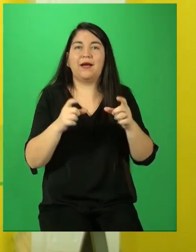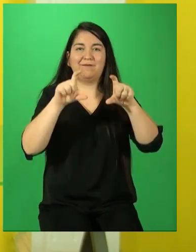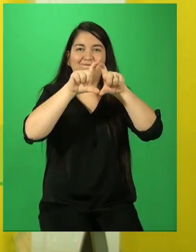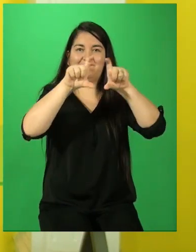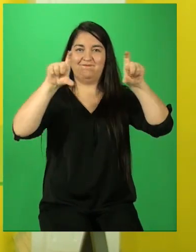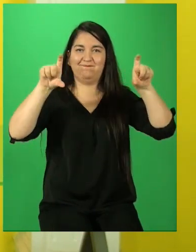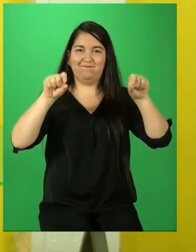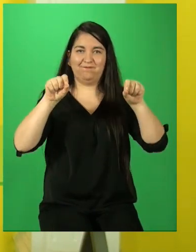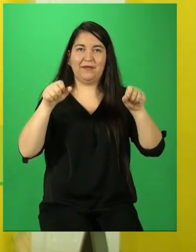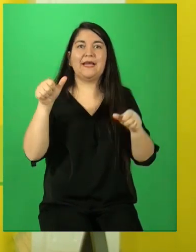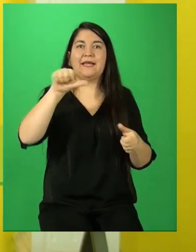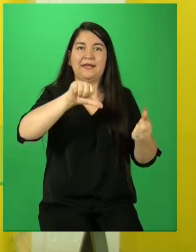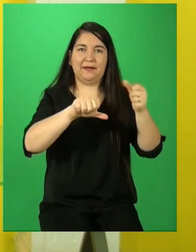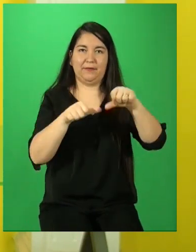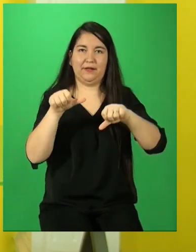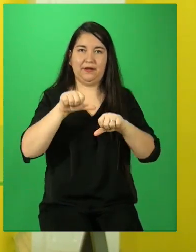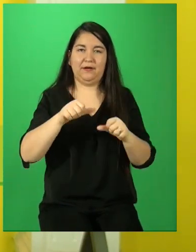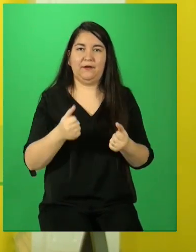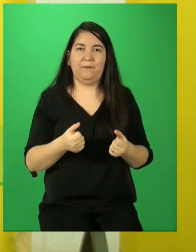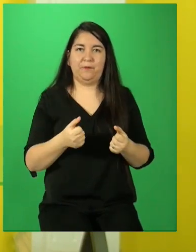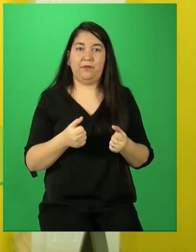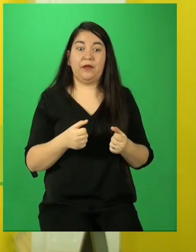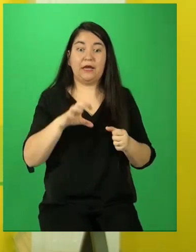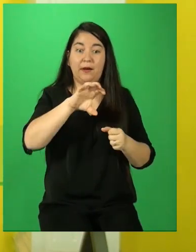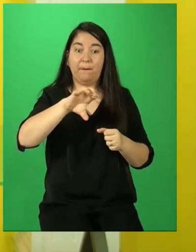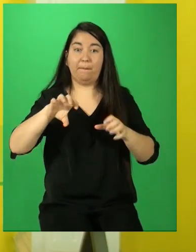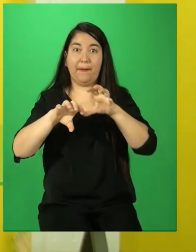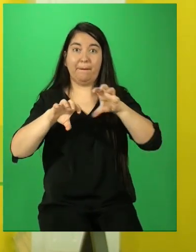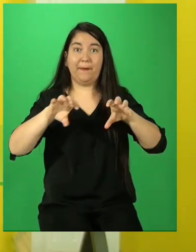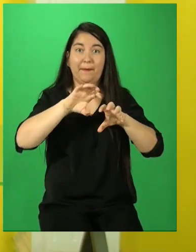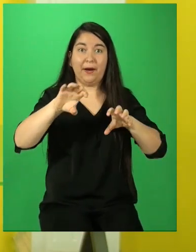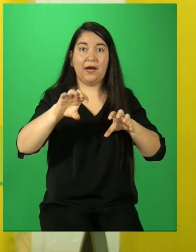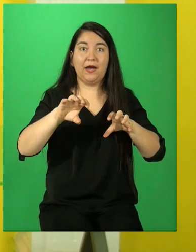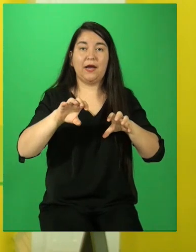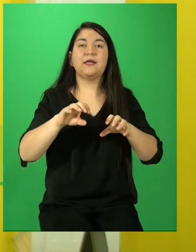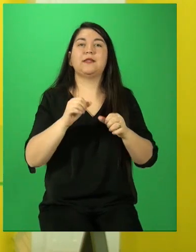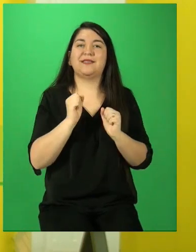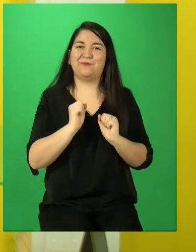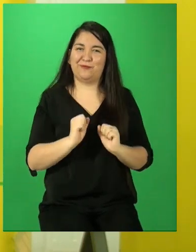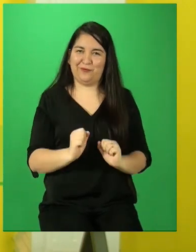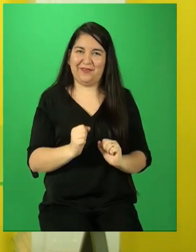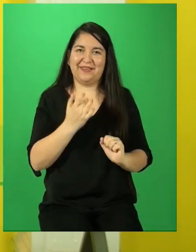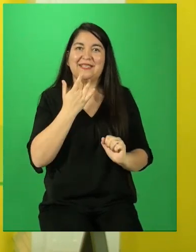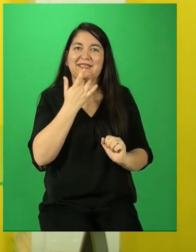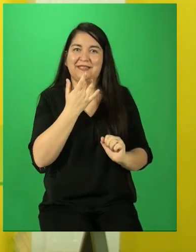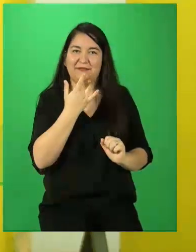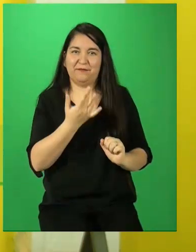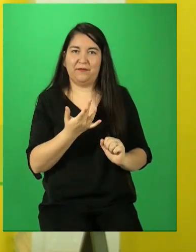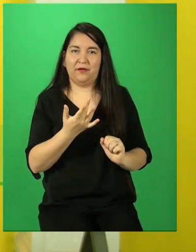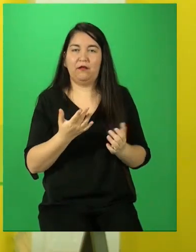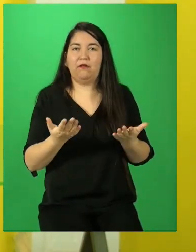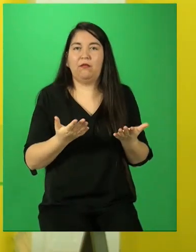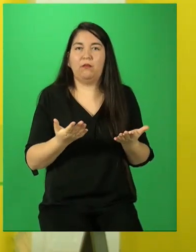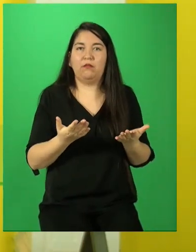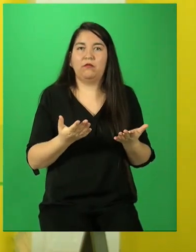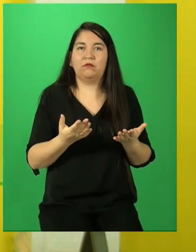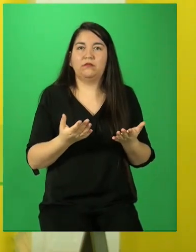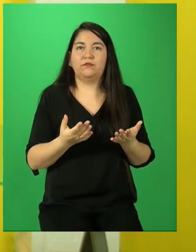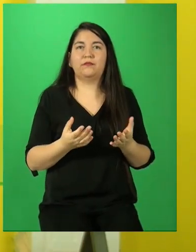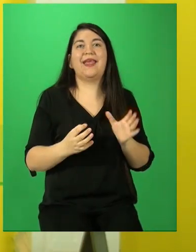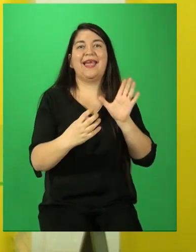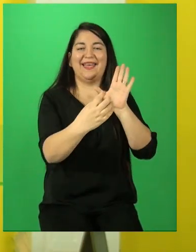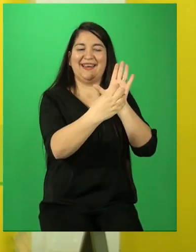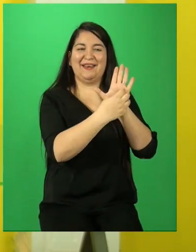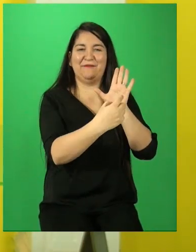fórmula química. Y sí se pueden descomponer los compuestos en sustancias más simples, que en este caso serían los